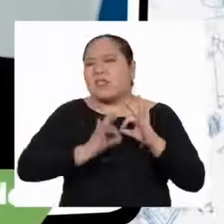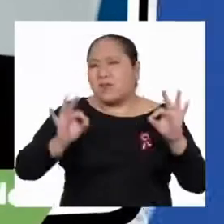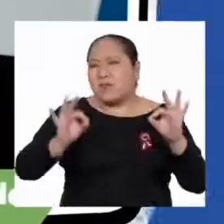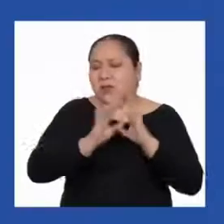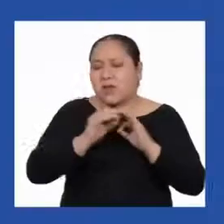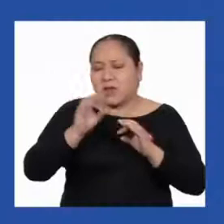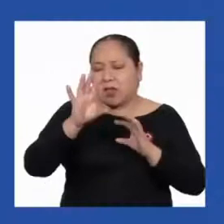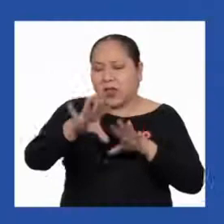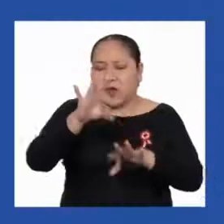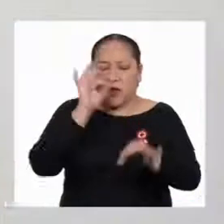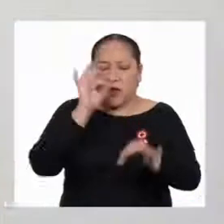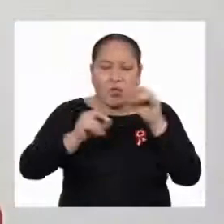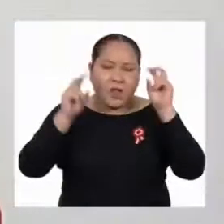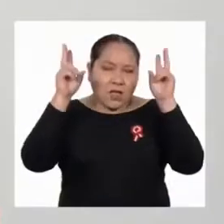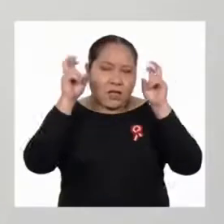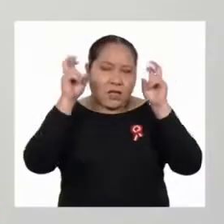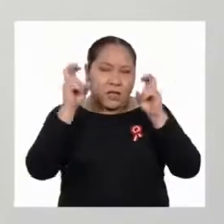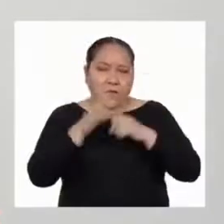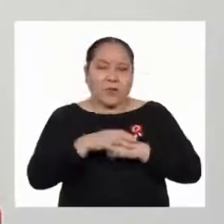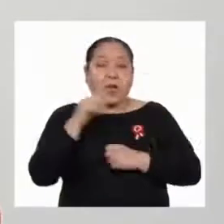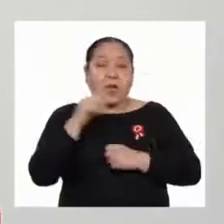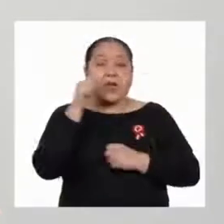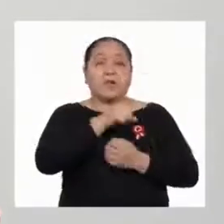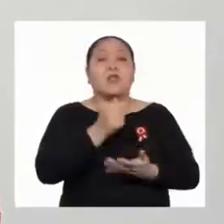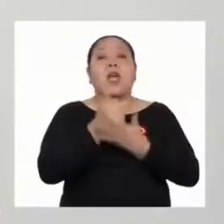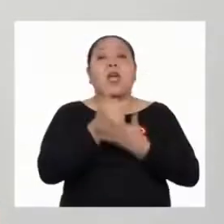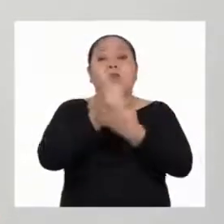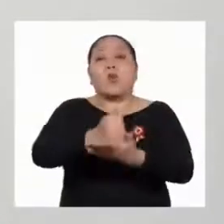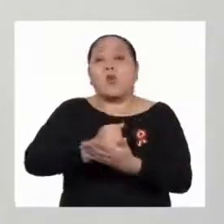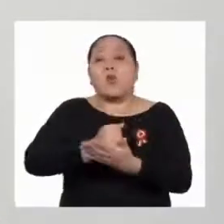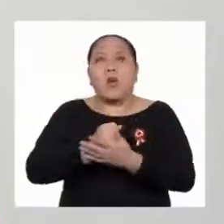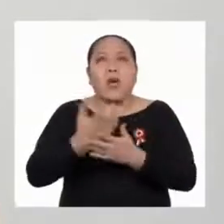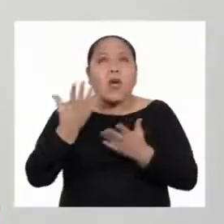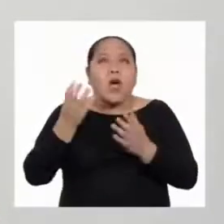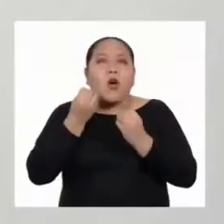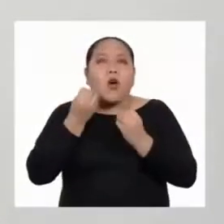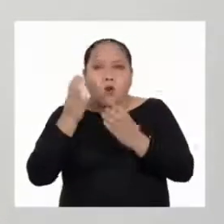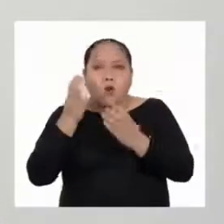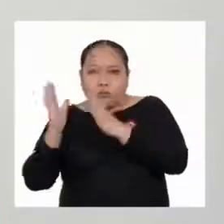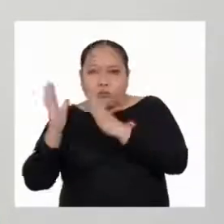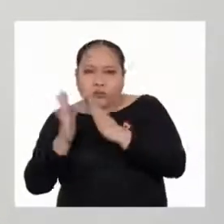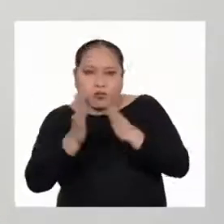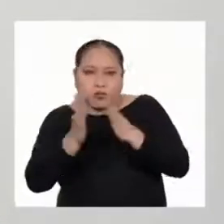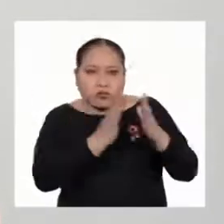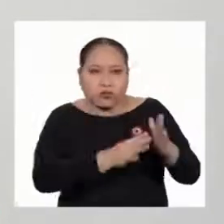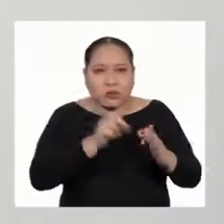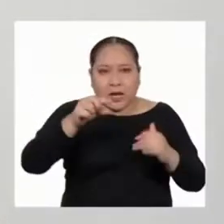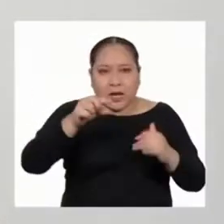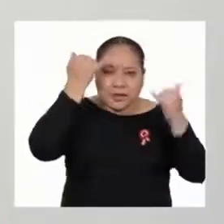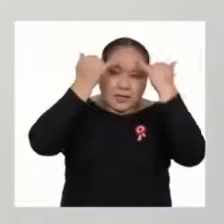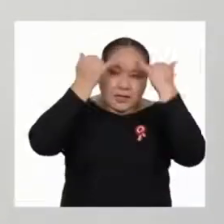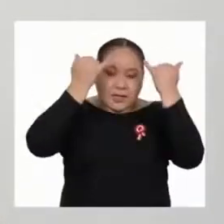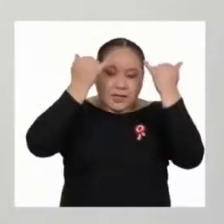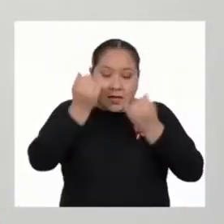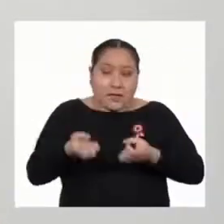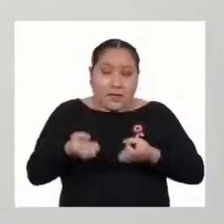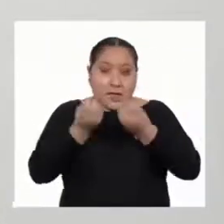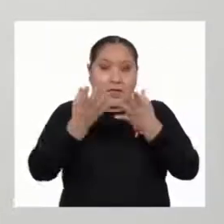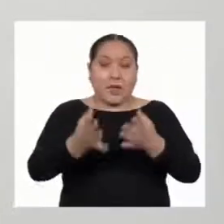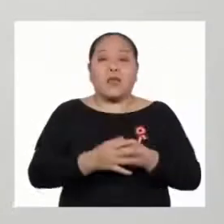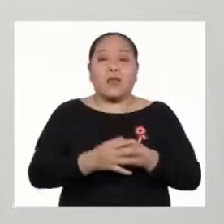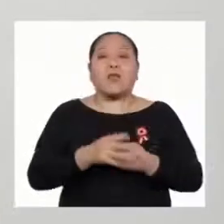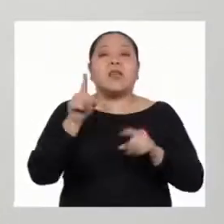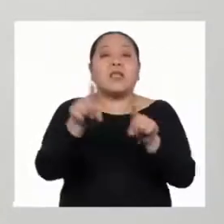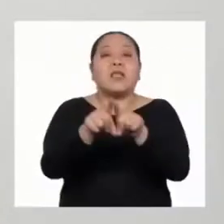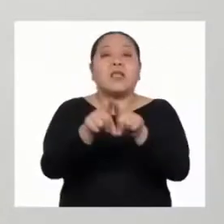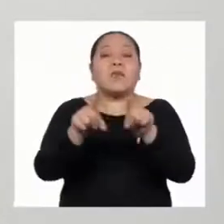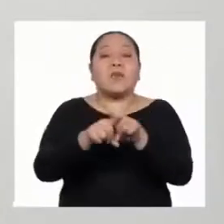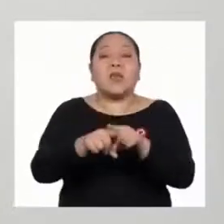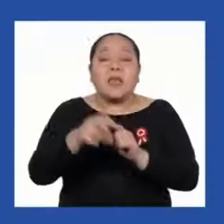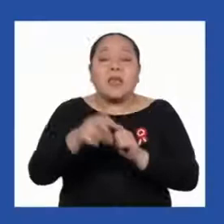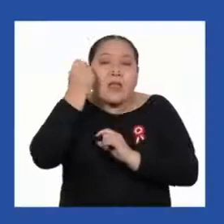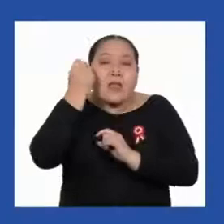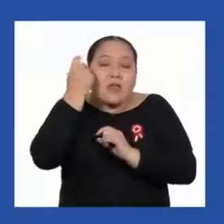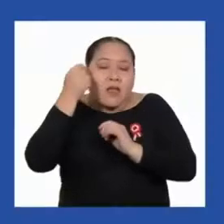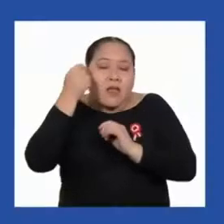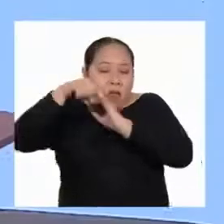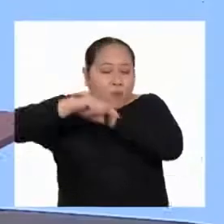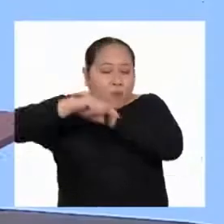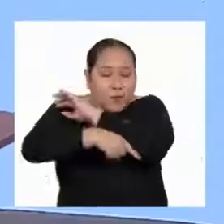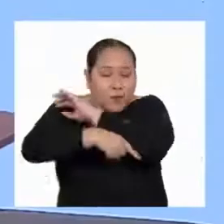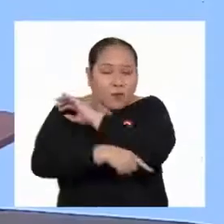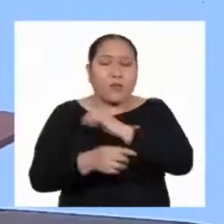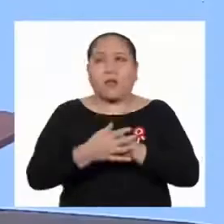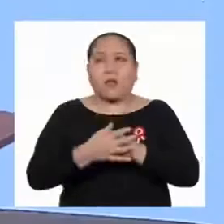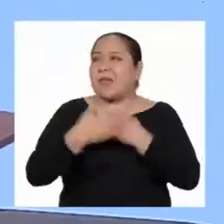el tema? Porque te permite entender la organización de las ideas que el texto transmite y así comprenderlo con mayor